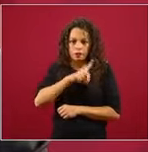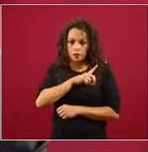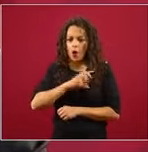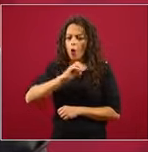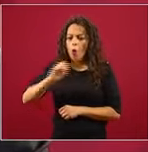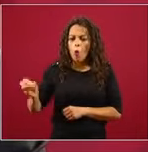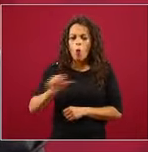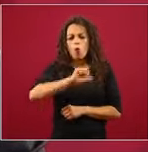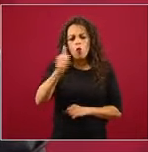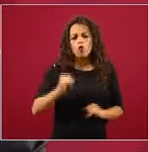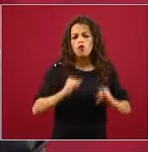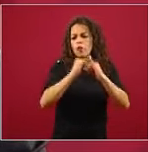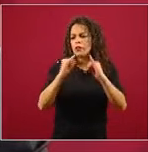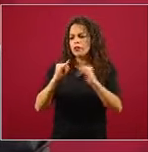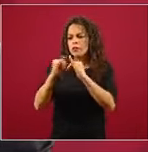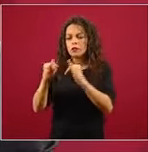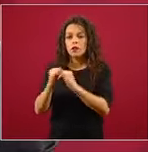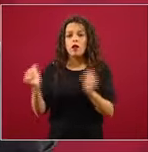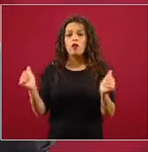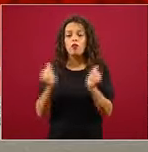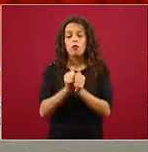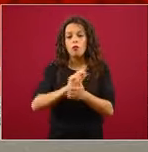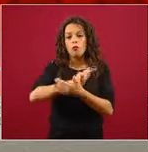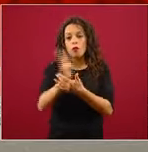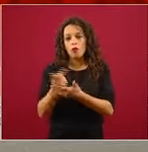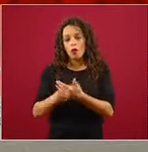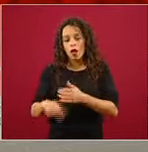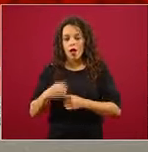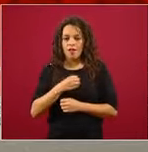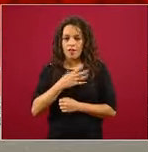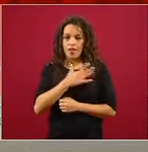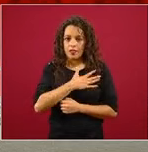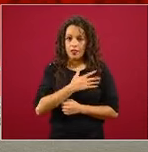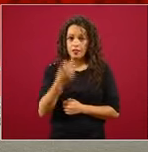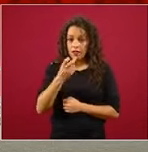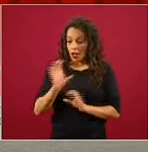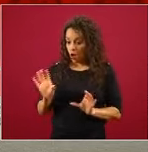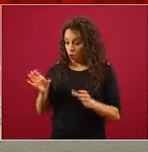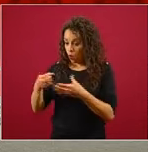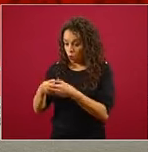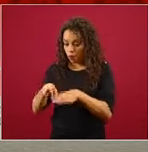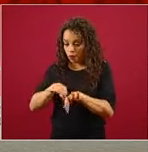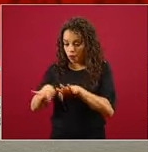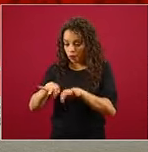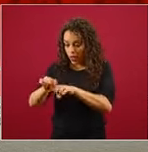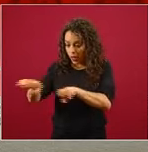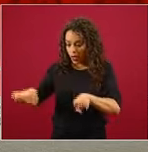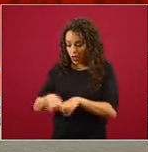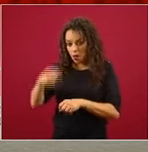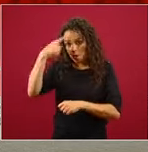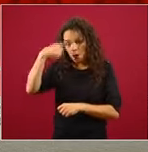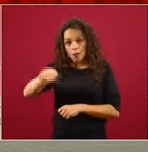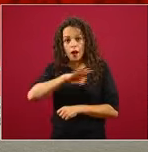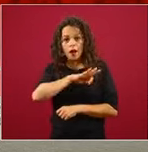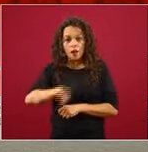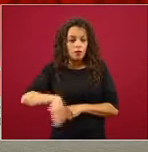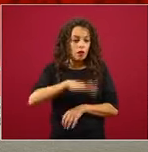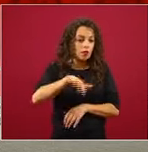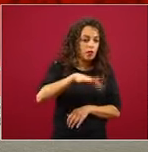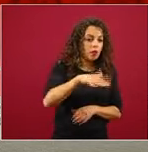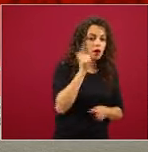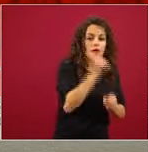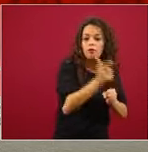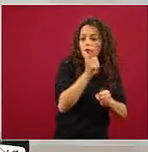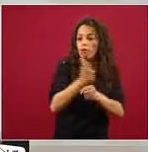programas de bienestar, que hagan un trabajo comunitario para identificar a estas personas vulnerables. Y